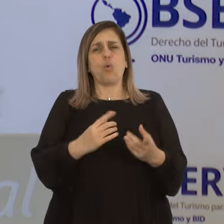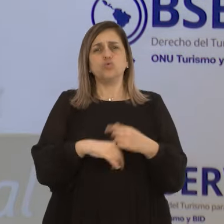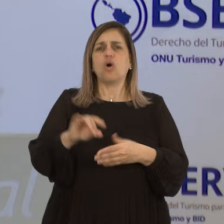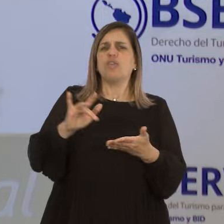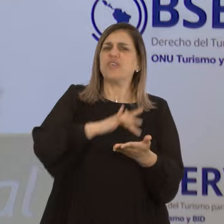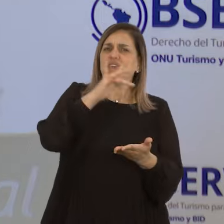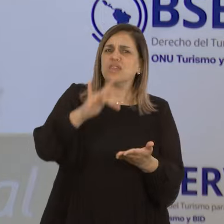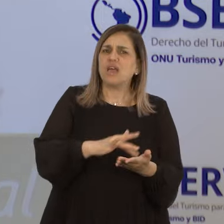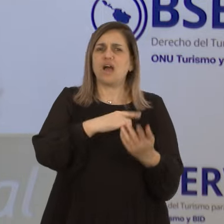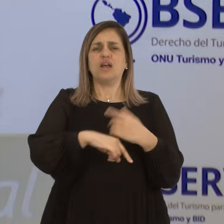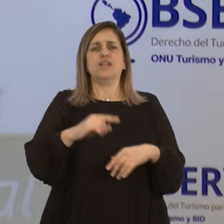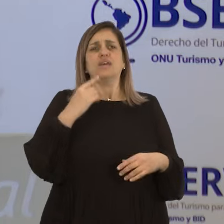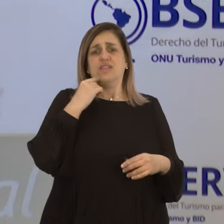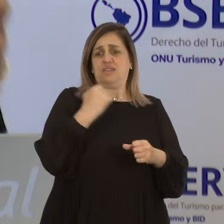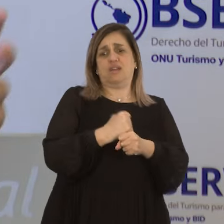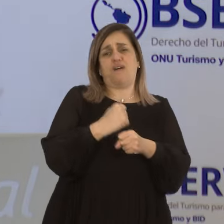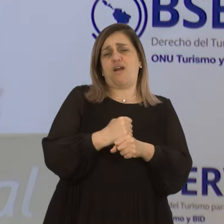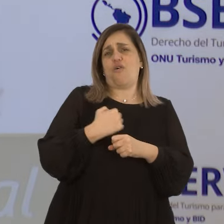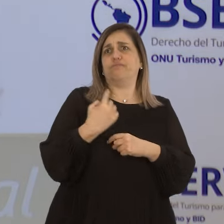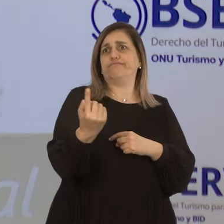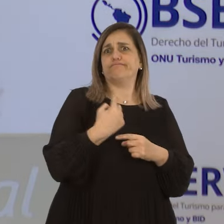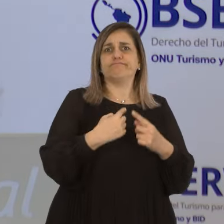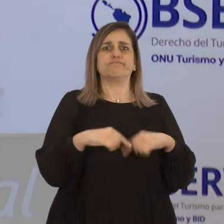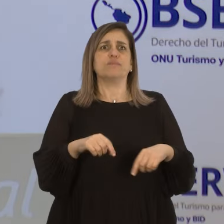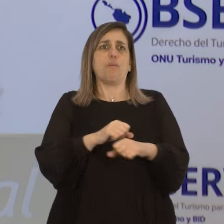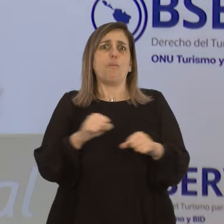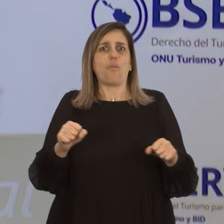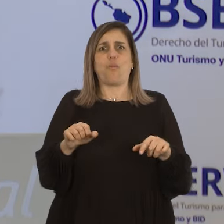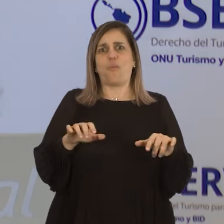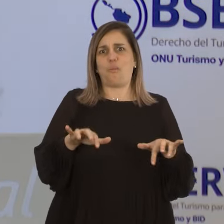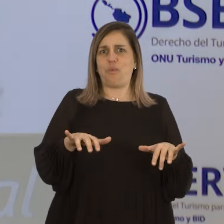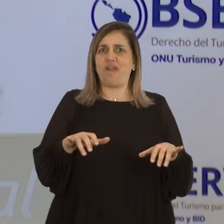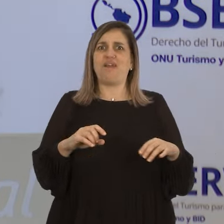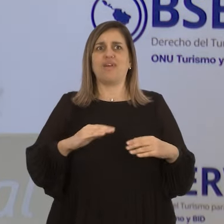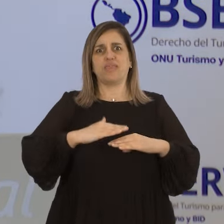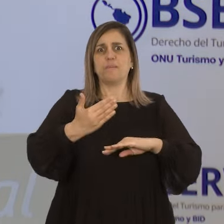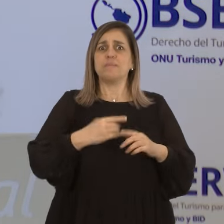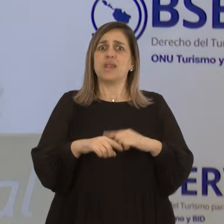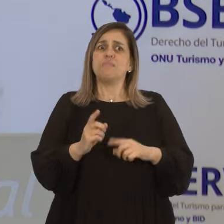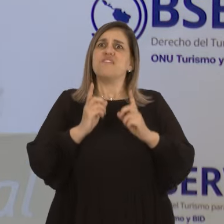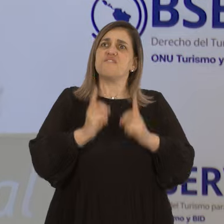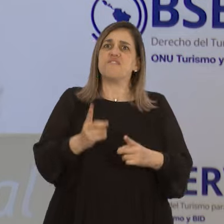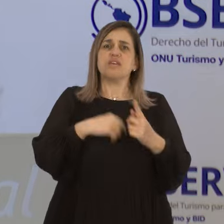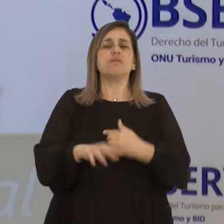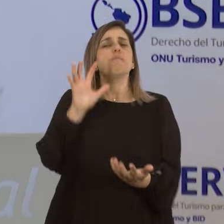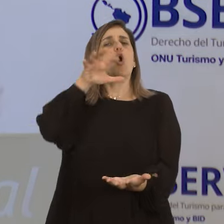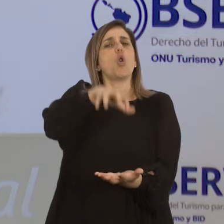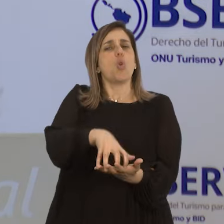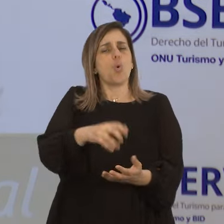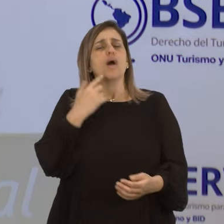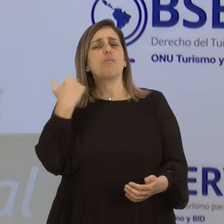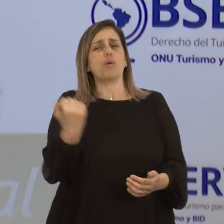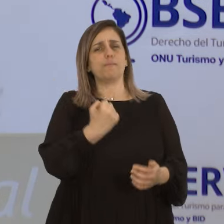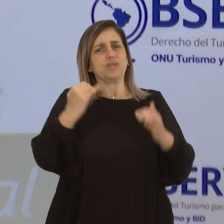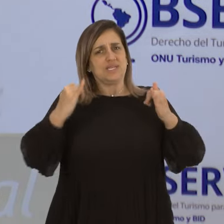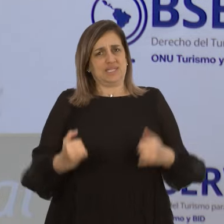Y en este mundo digital y de larga distancia y trabajo a distancia, para mí sigue teniendo cierta relevancia el afincar